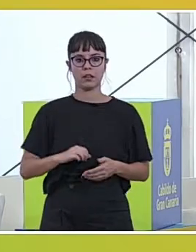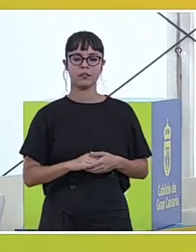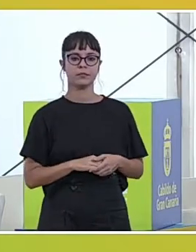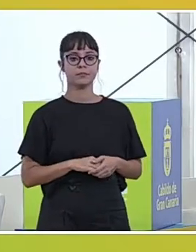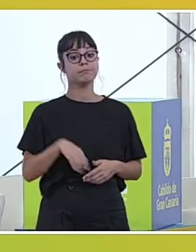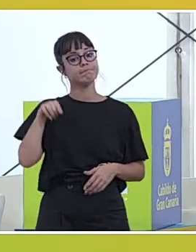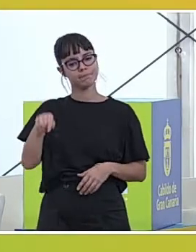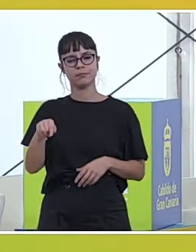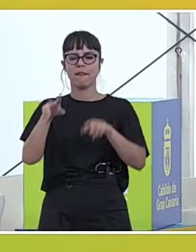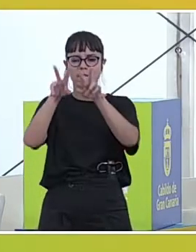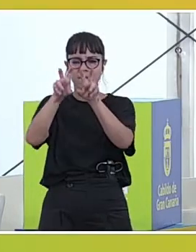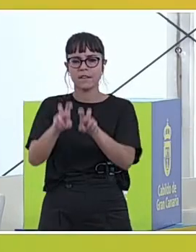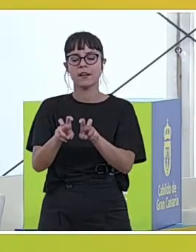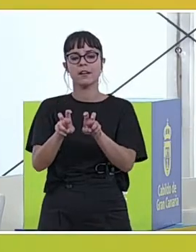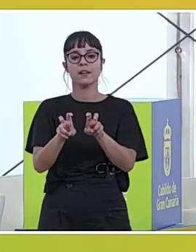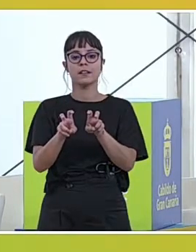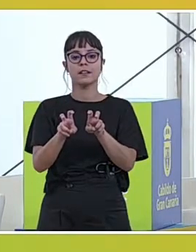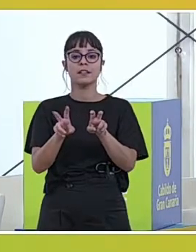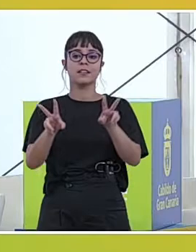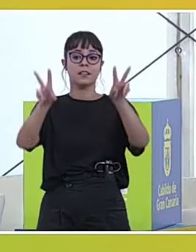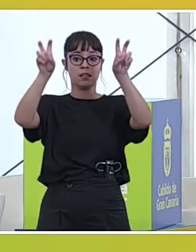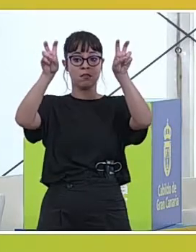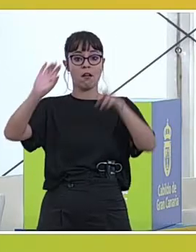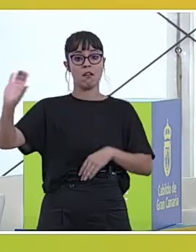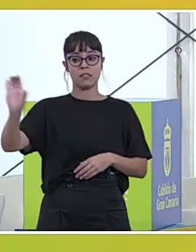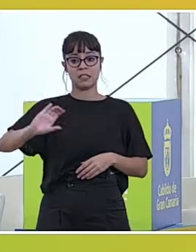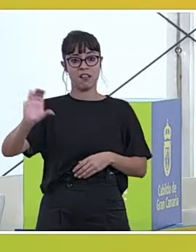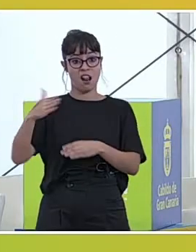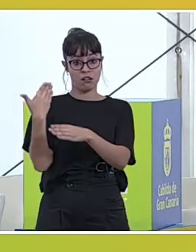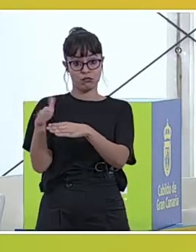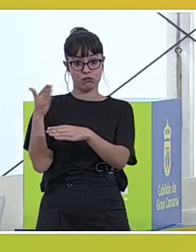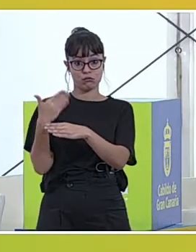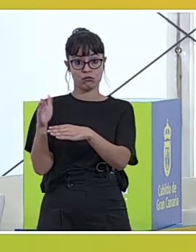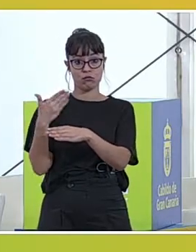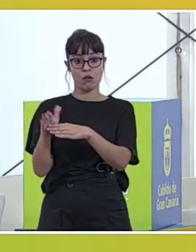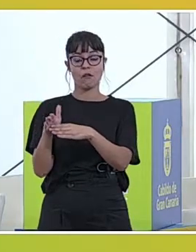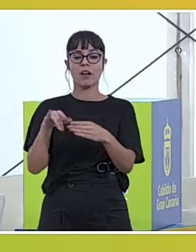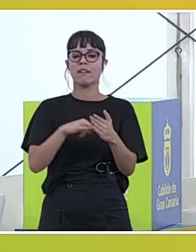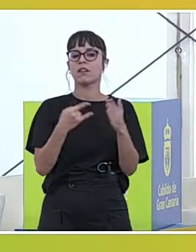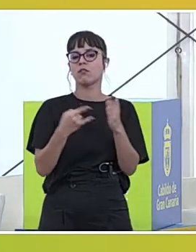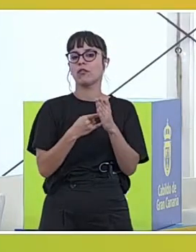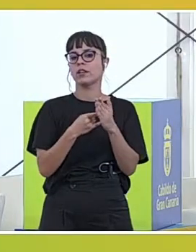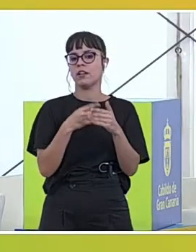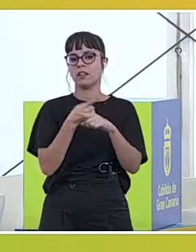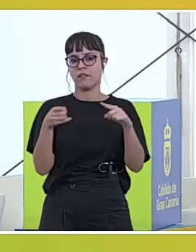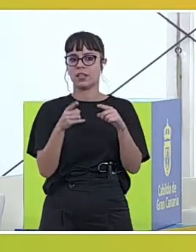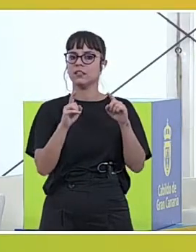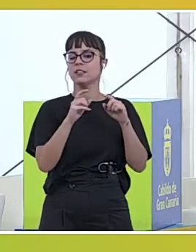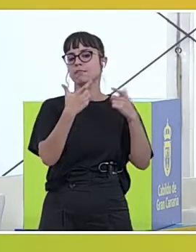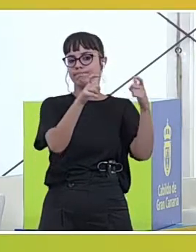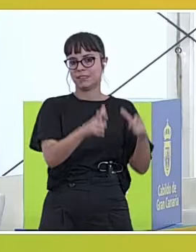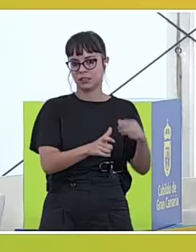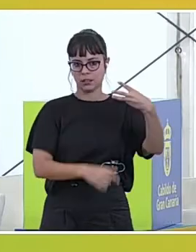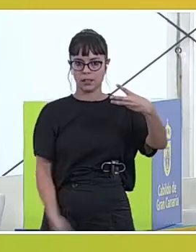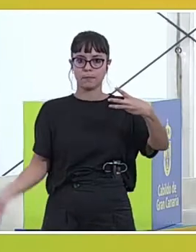profundidad en diferentes tipos de tecnologías asociadas. En este caso, hay 3 grupos bien diferenciados. Están los